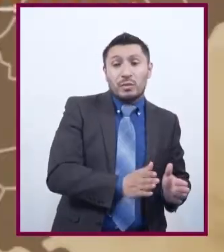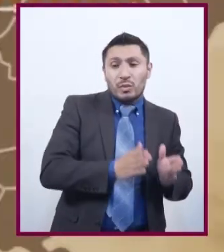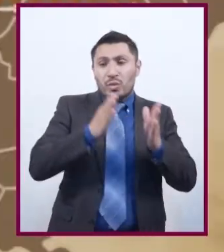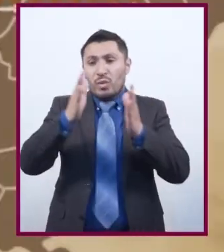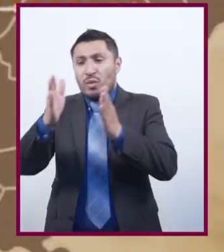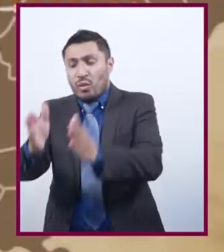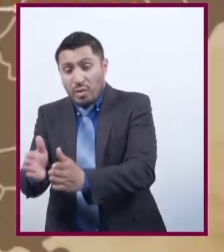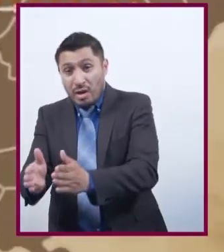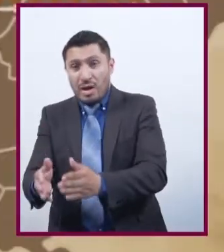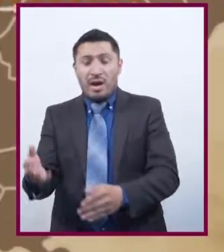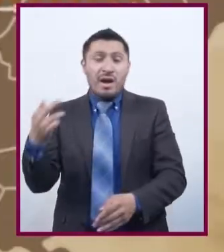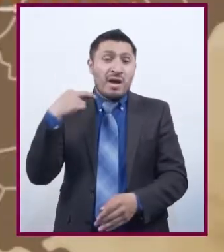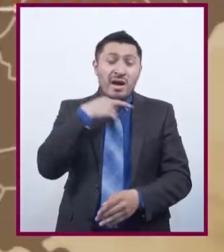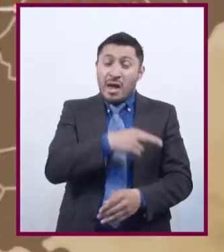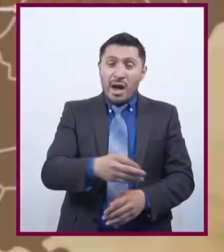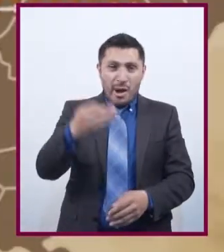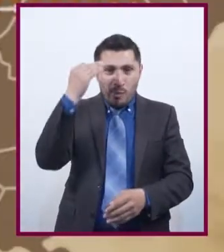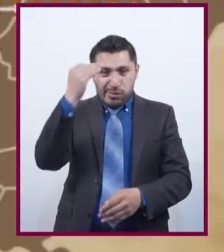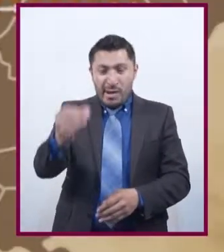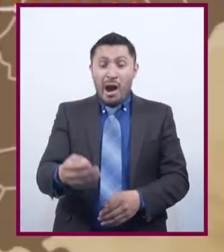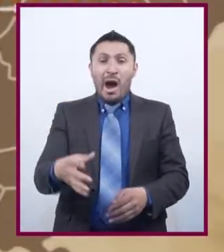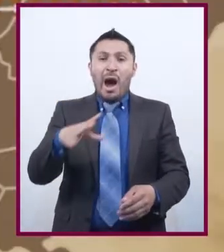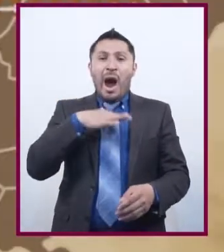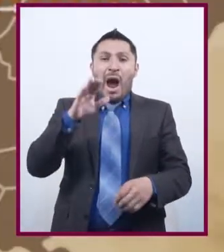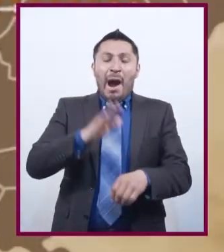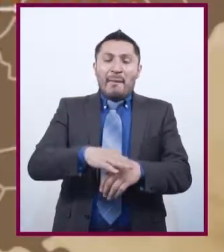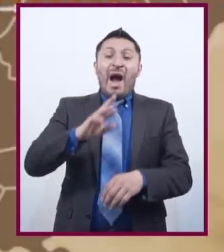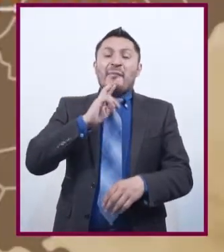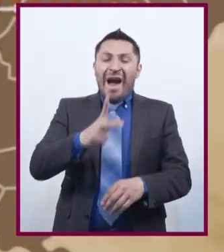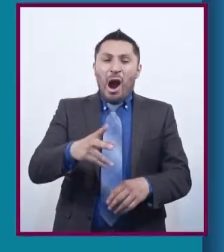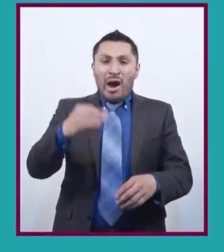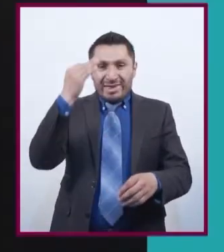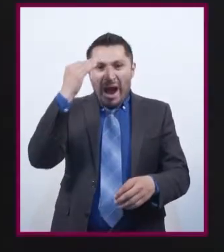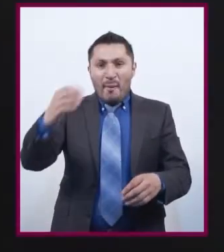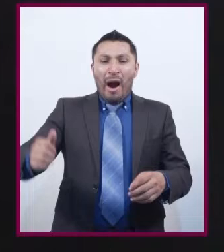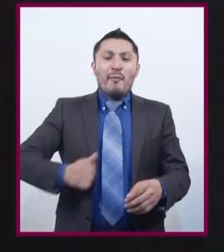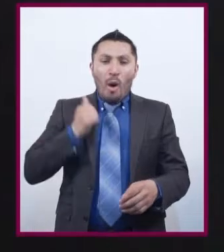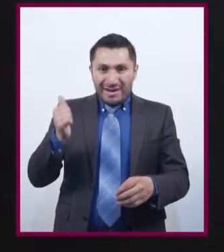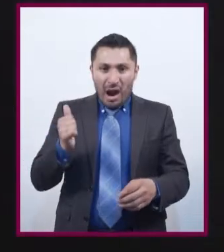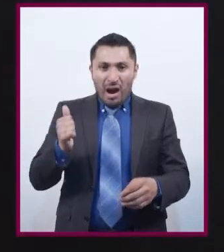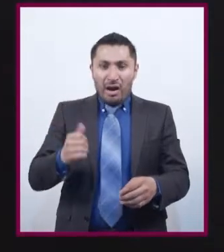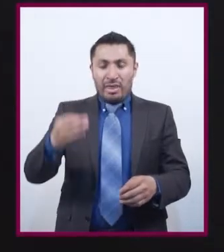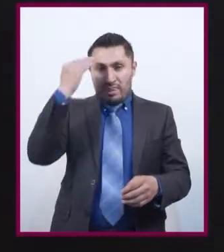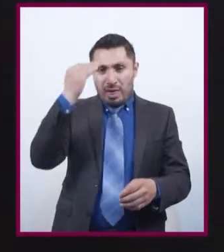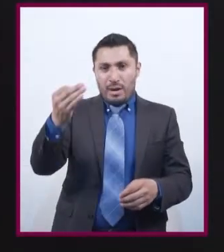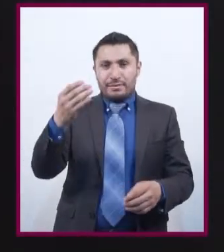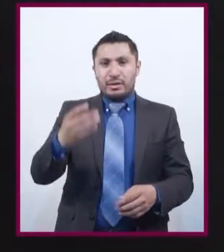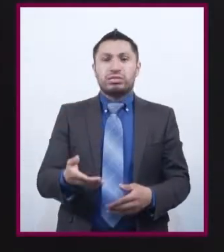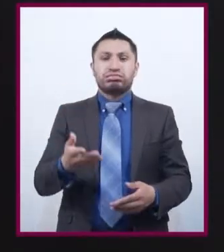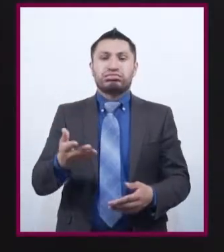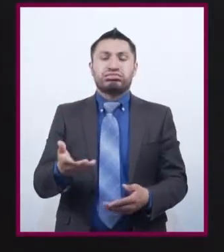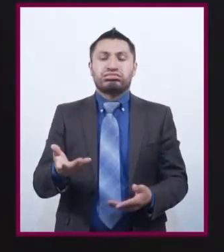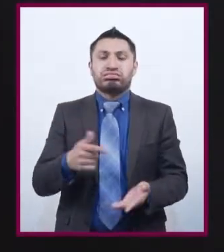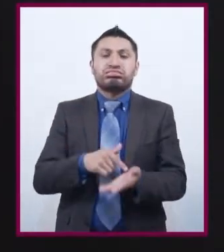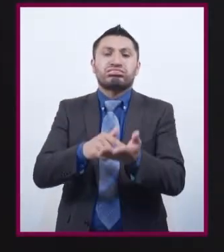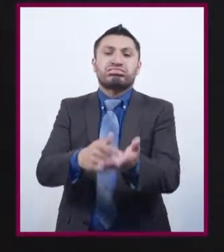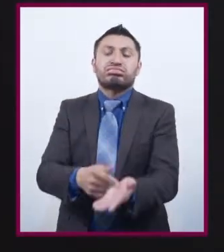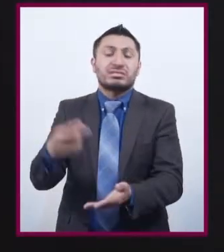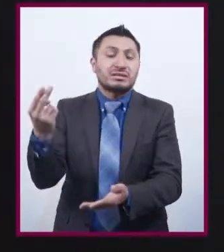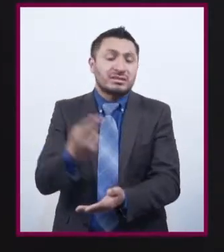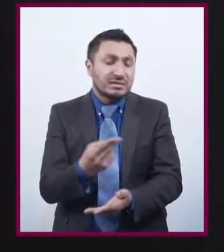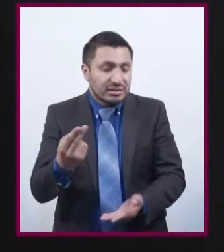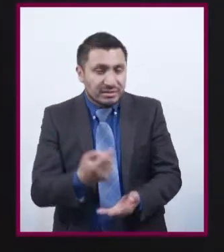tiempo por demás reducido por lo que hubo una mayor disponibilidad en este contexto las leyes de la oferta y la demanda